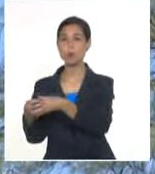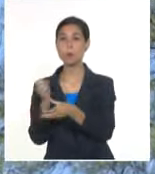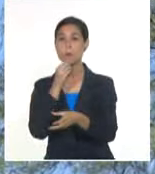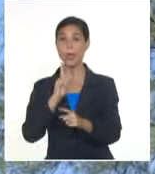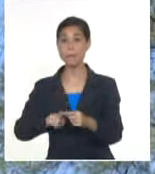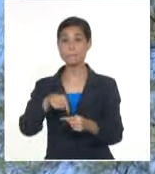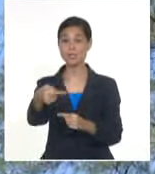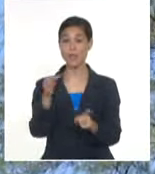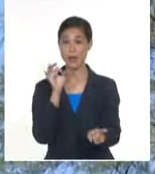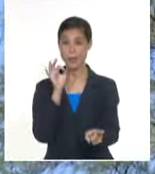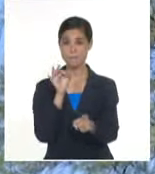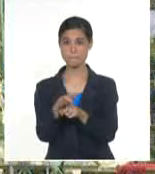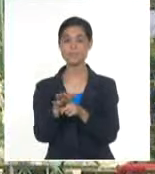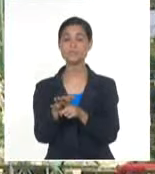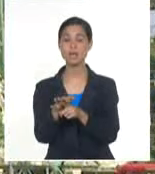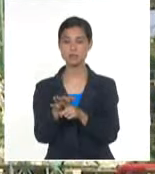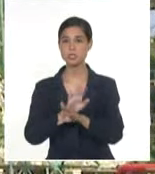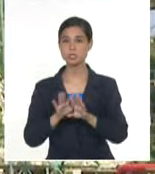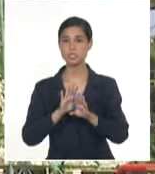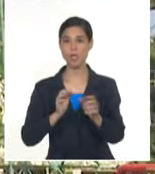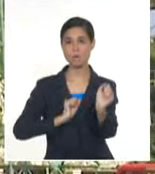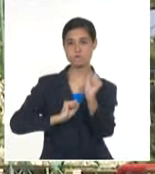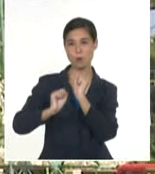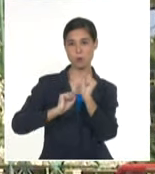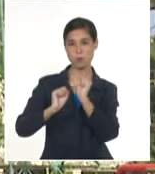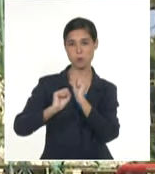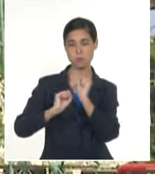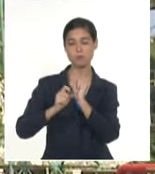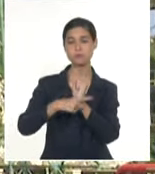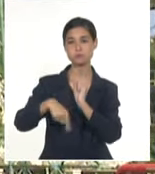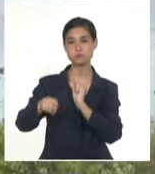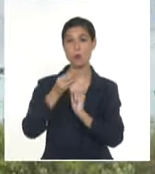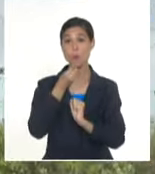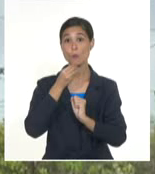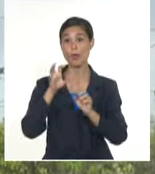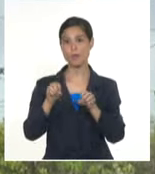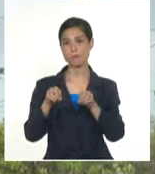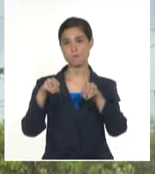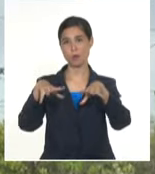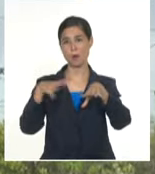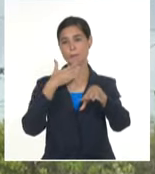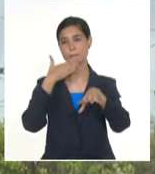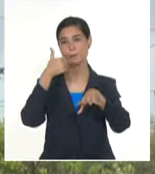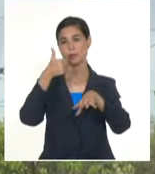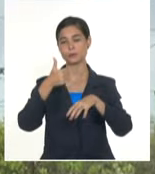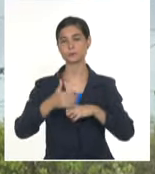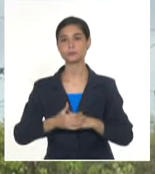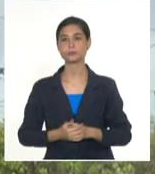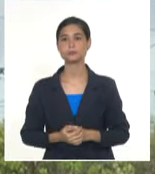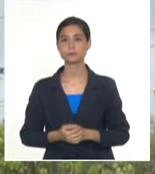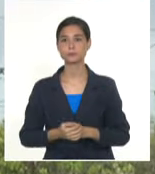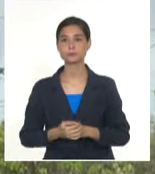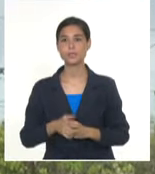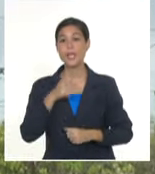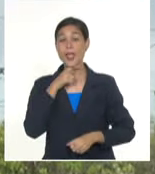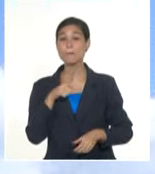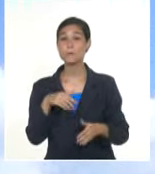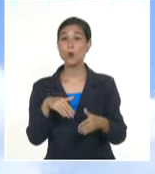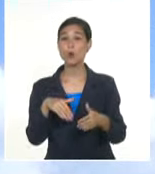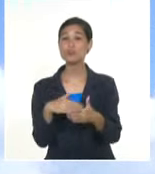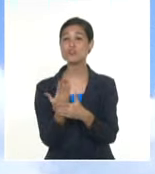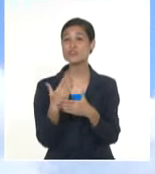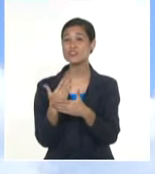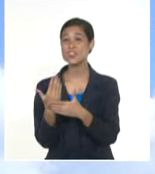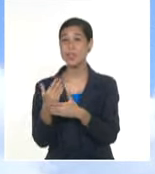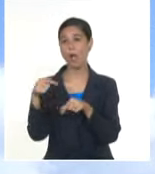mañana y lo que resta del fin de semana. Quiere decir que la tendencia, el día de peores condiciones que vamos a tener de afectación es el